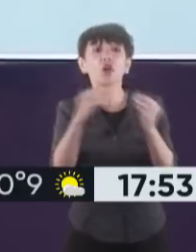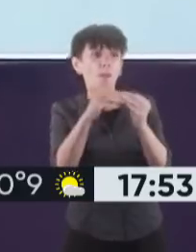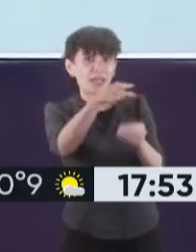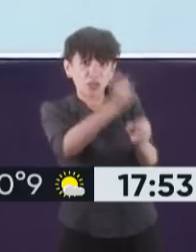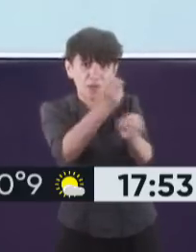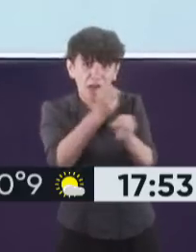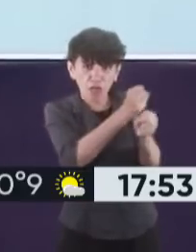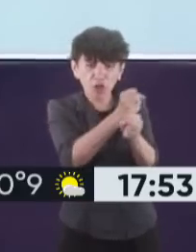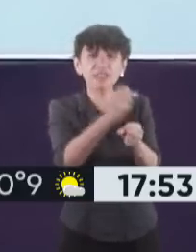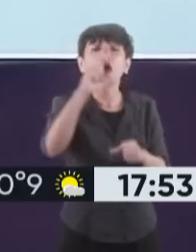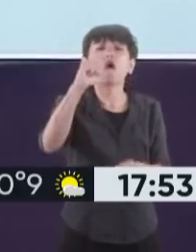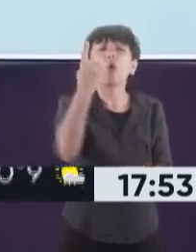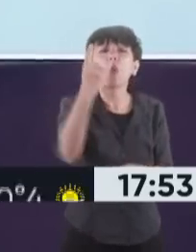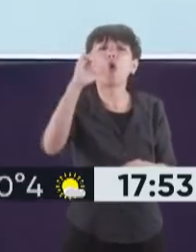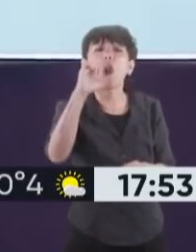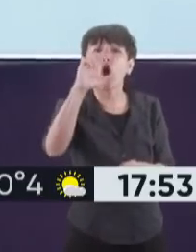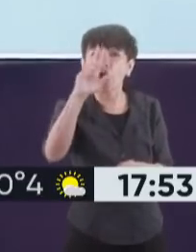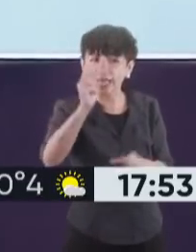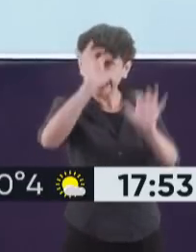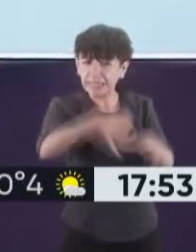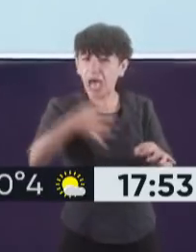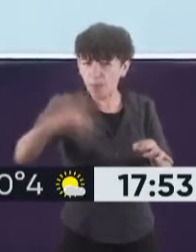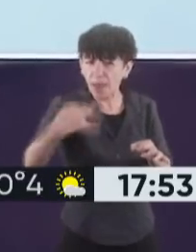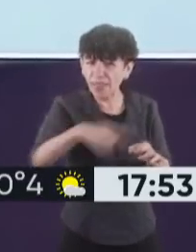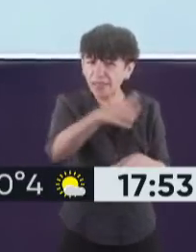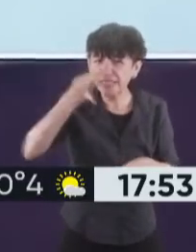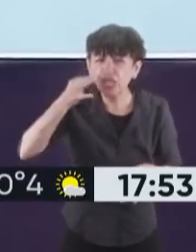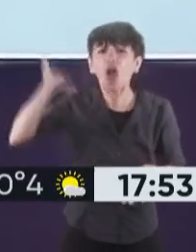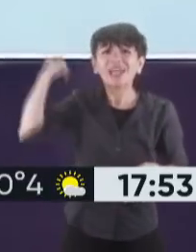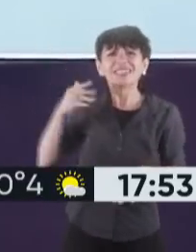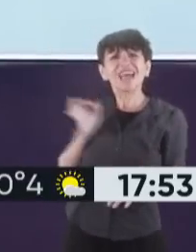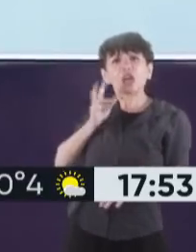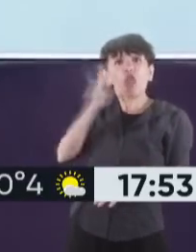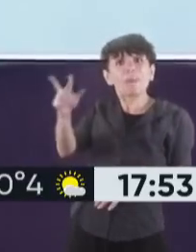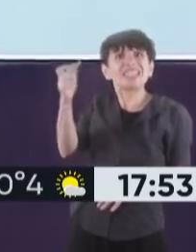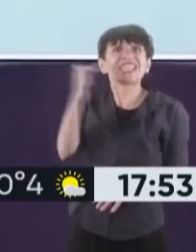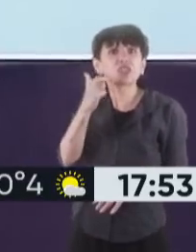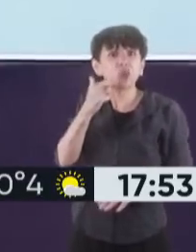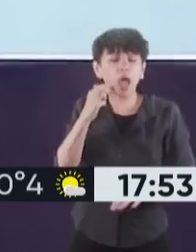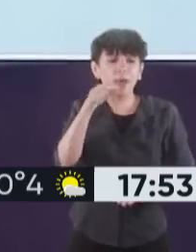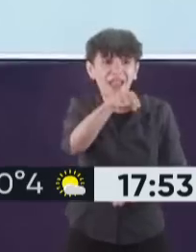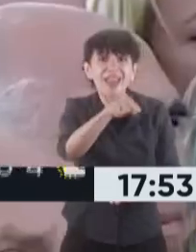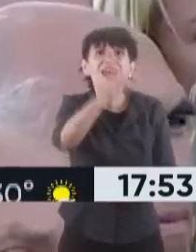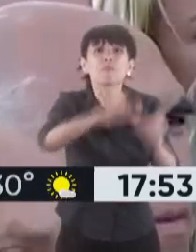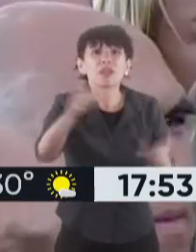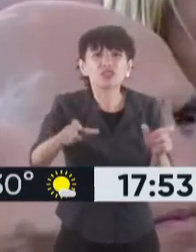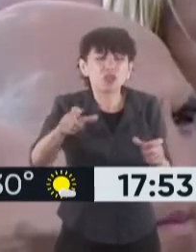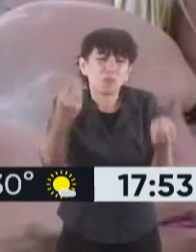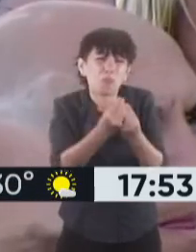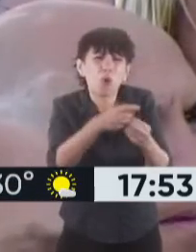no me dejan mentir. En el año 2019, cuando yo llegué al gobierno, había 200.000 trabajadores de la UOCRA. Hoy hay más